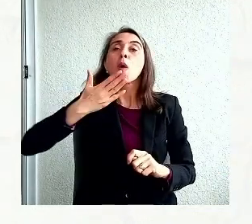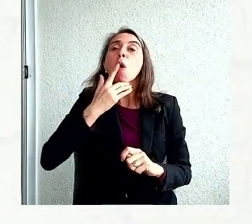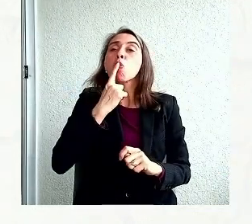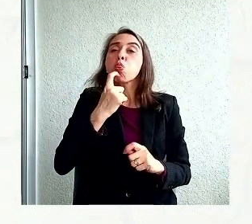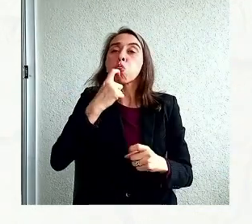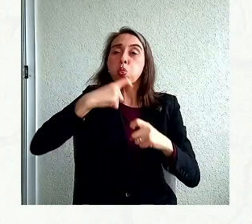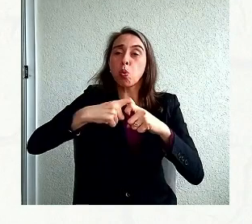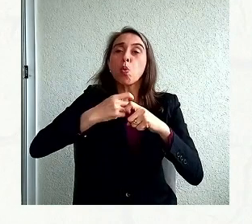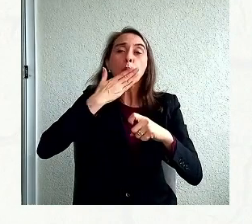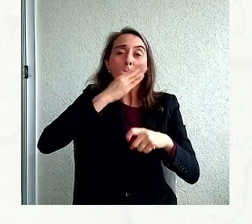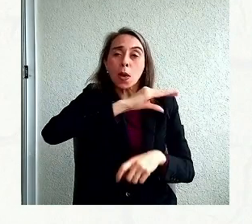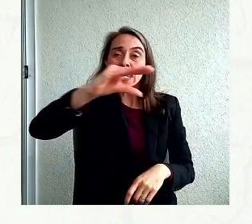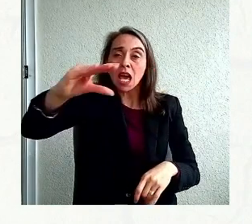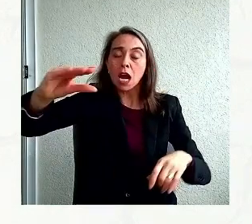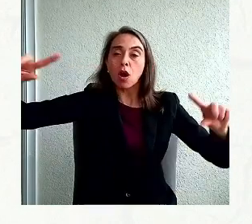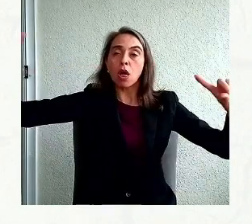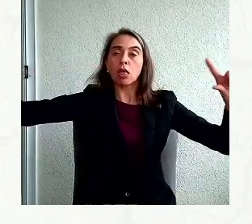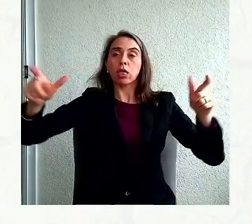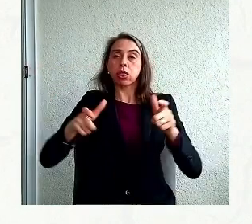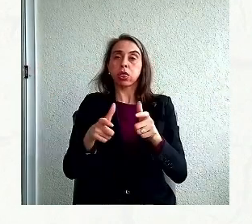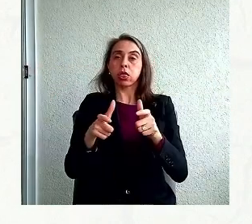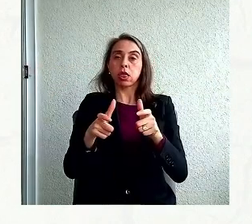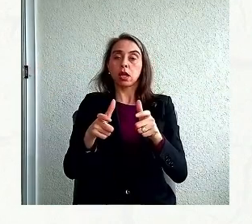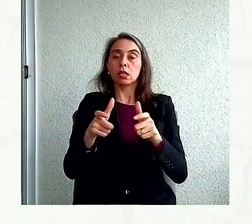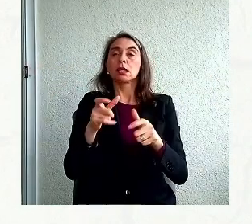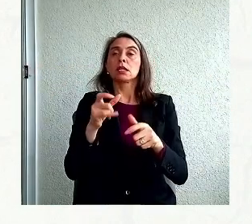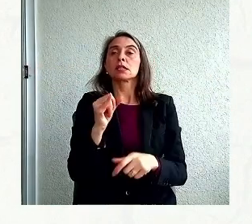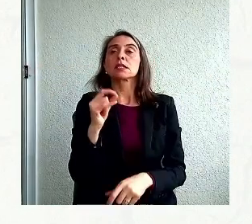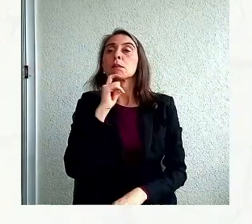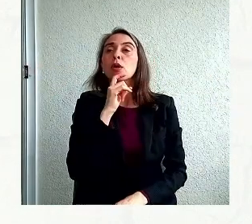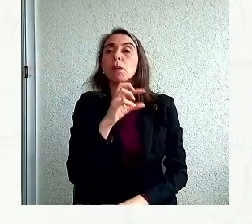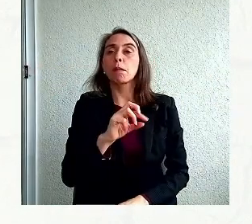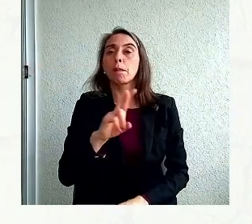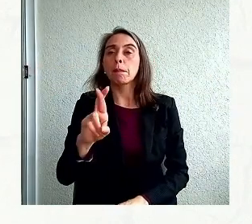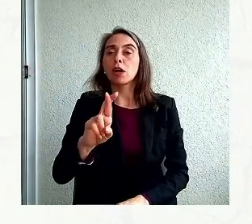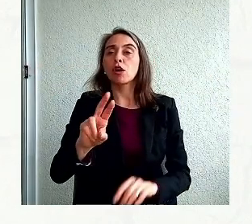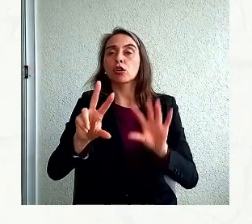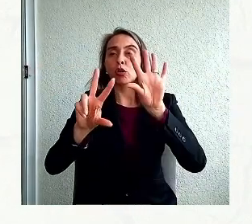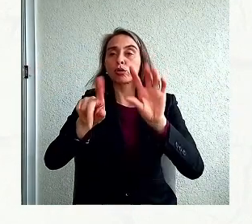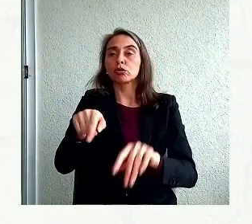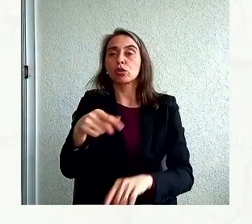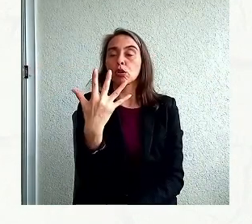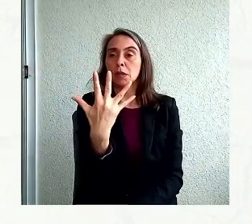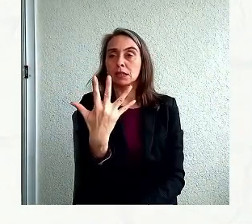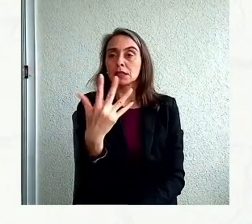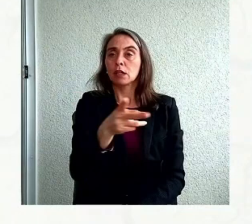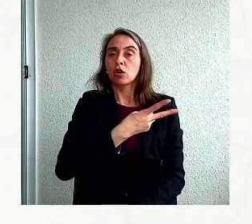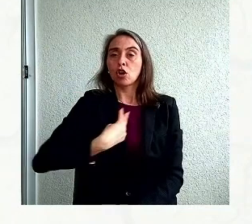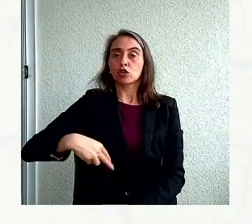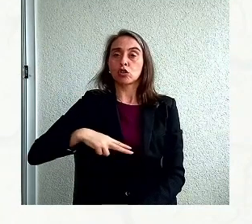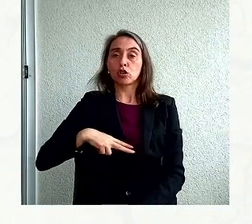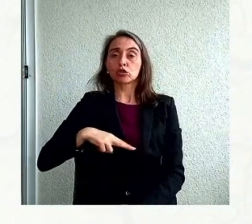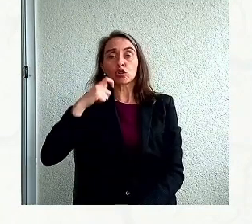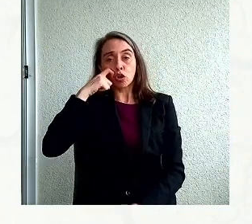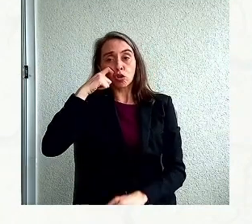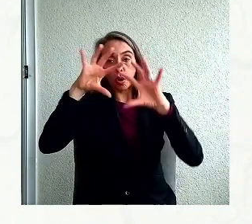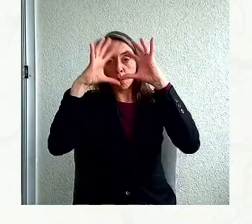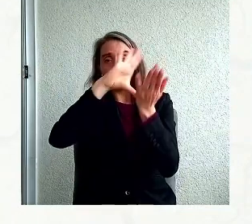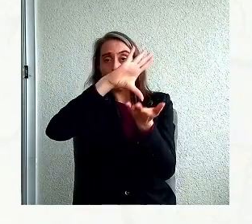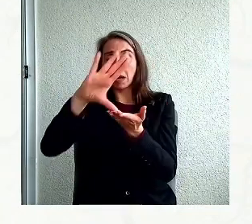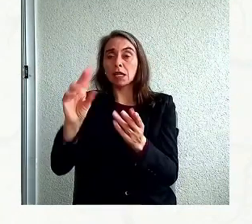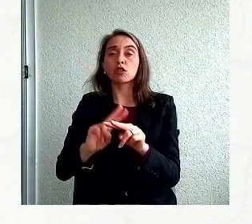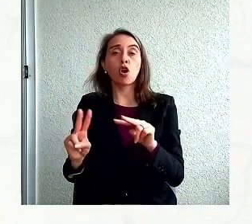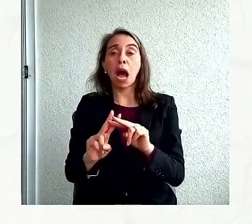en un escenario 8.5 donde nosotros no hacemos ninguna reducción del CO2 y seguimos con el escenario que tenemos actualmente,